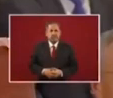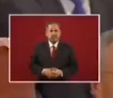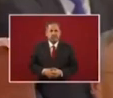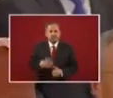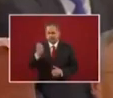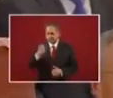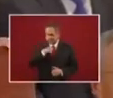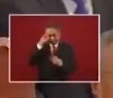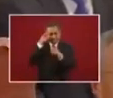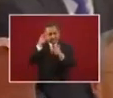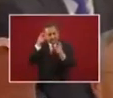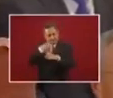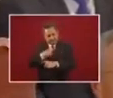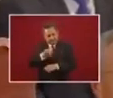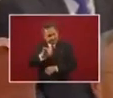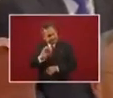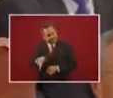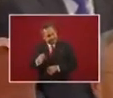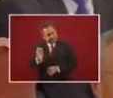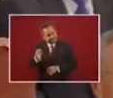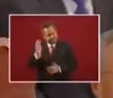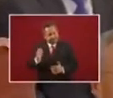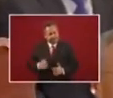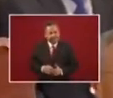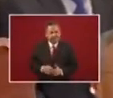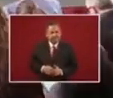Es un desafío, por eso